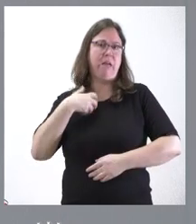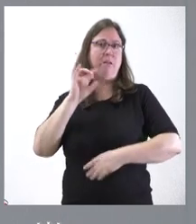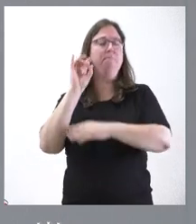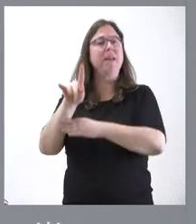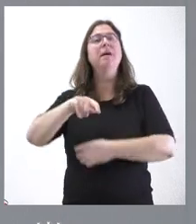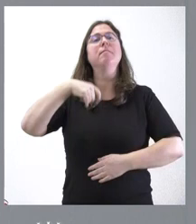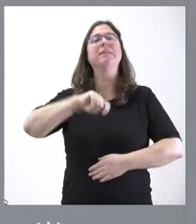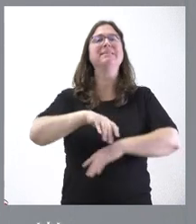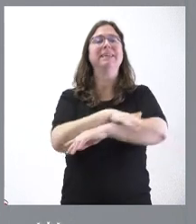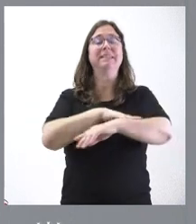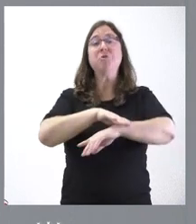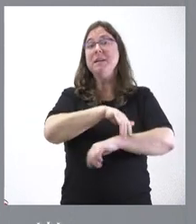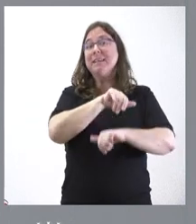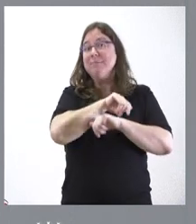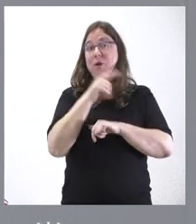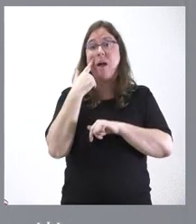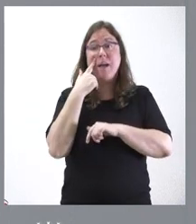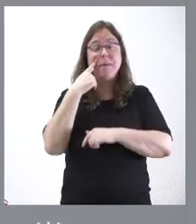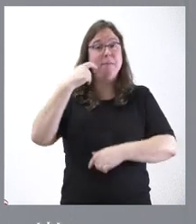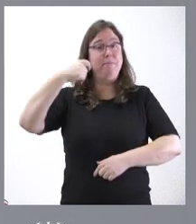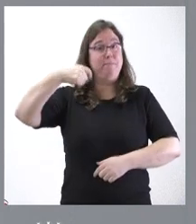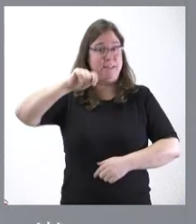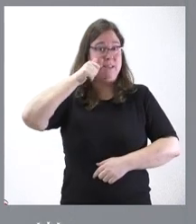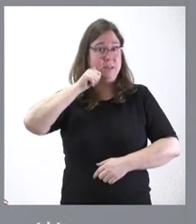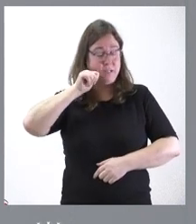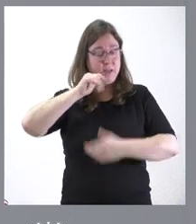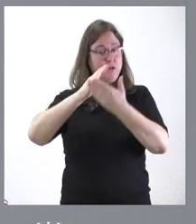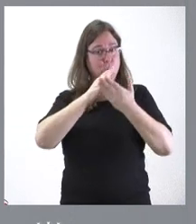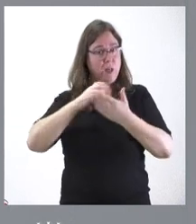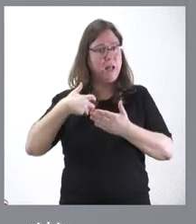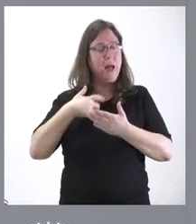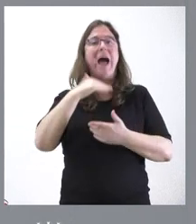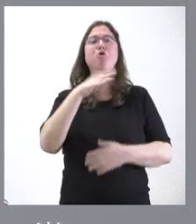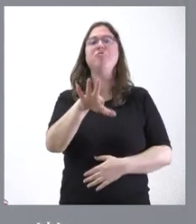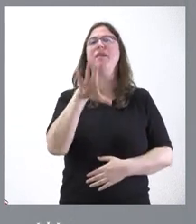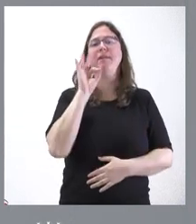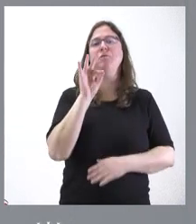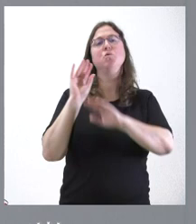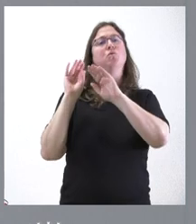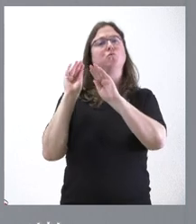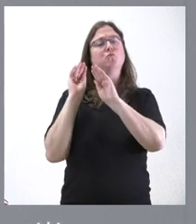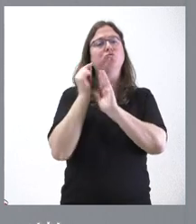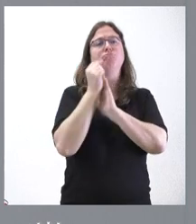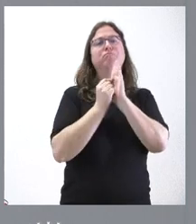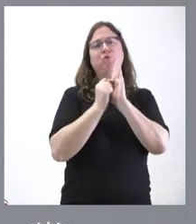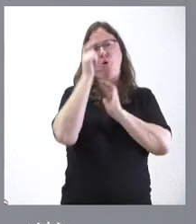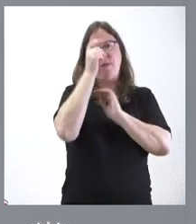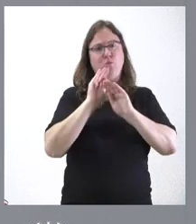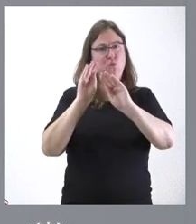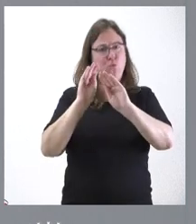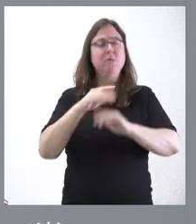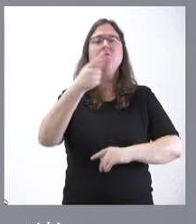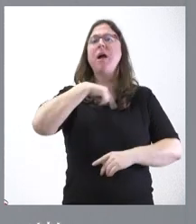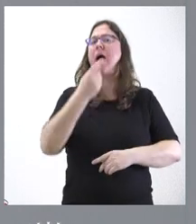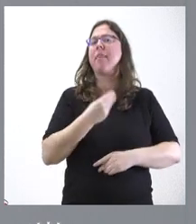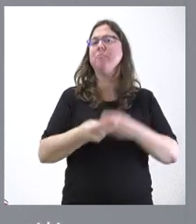la oportunidad de estudiar esta queja pues tome alguna decisión en relación con los términos que el p presidente pudo plantear lo que hacemos Es